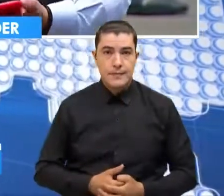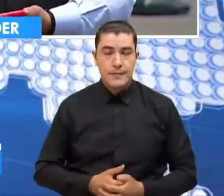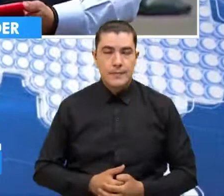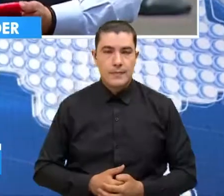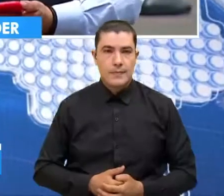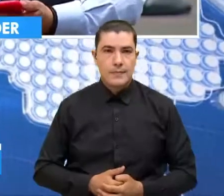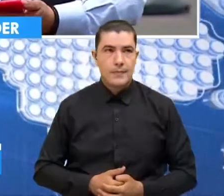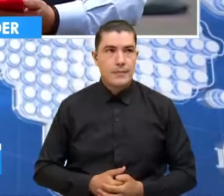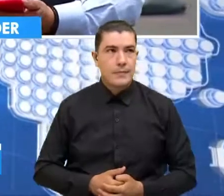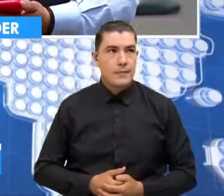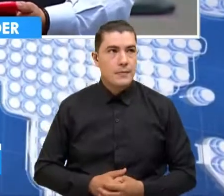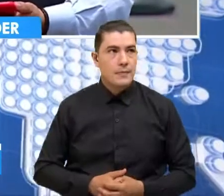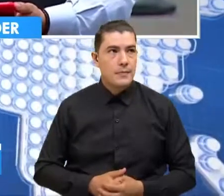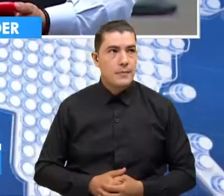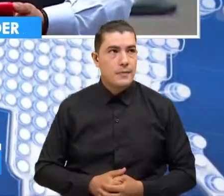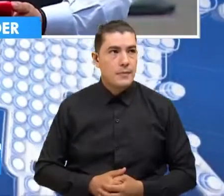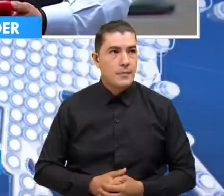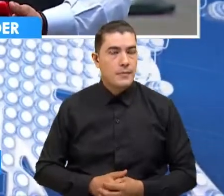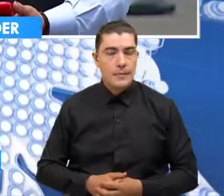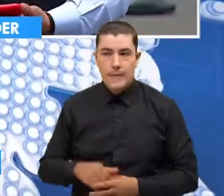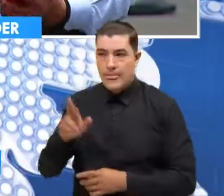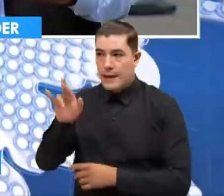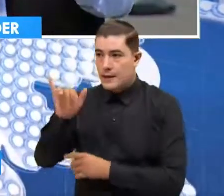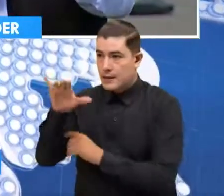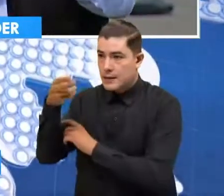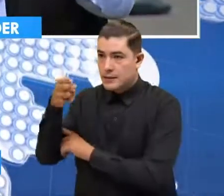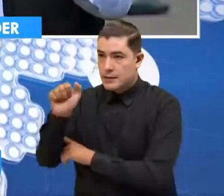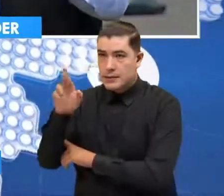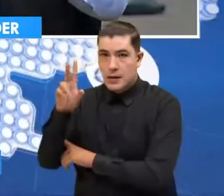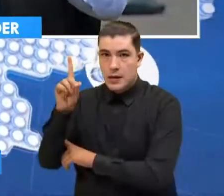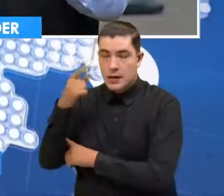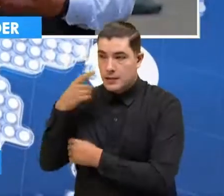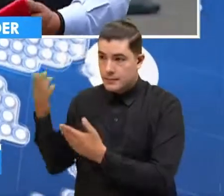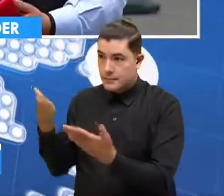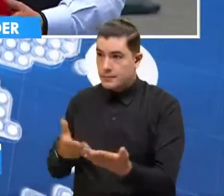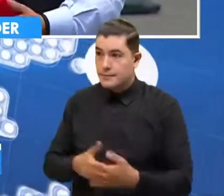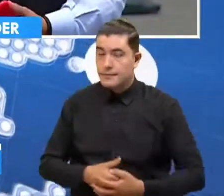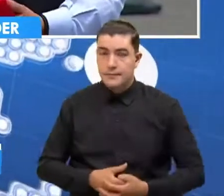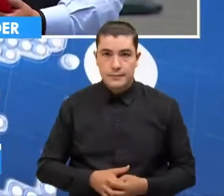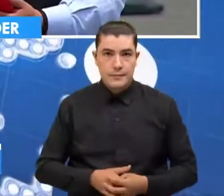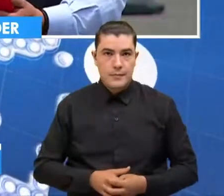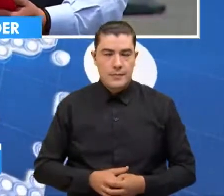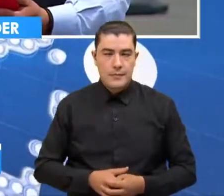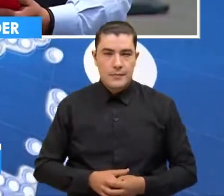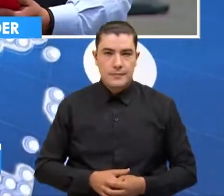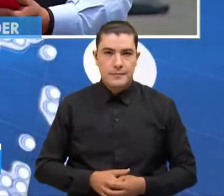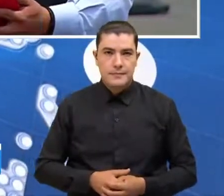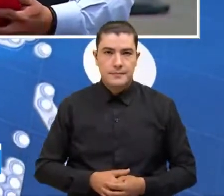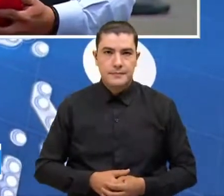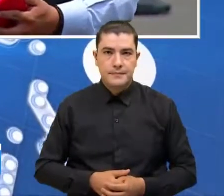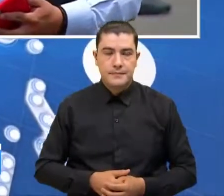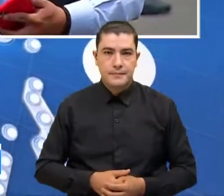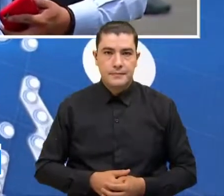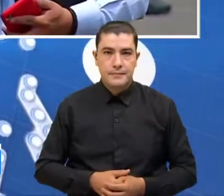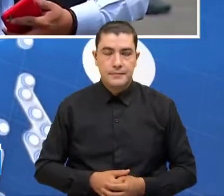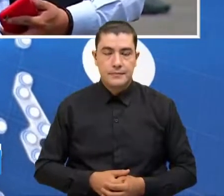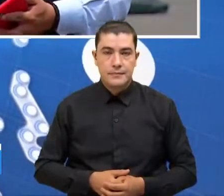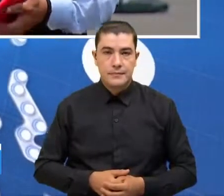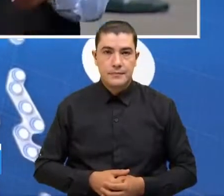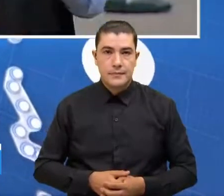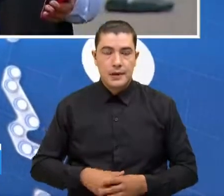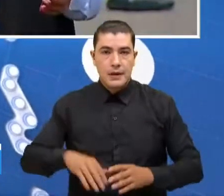richard ya usted está precisamente en la una de la tarde 16 minutos estamos ubicados en el sector